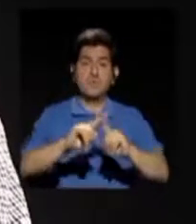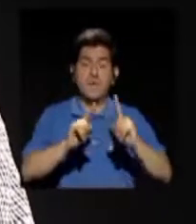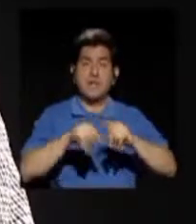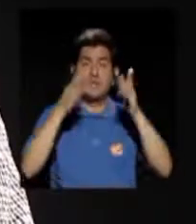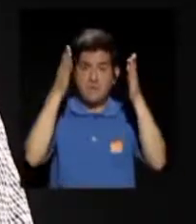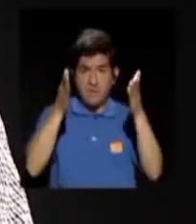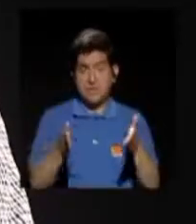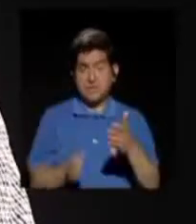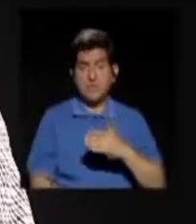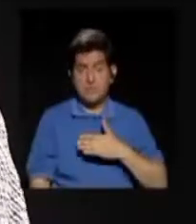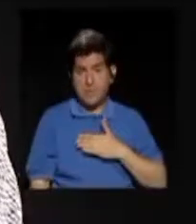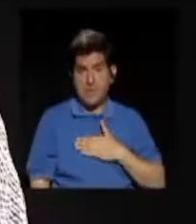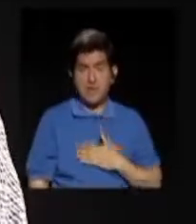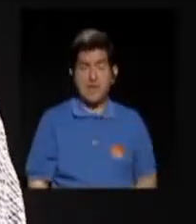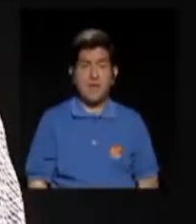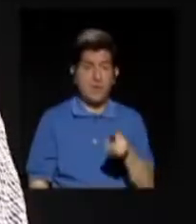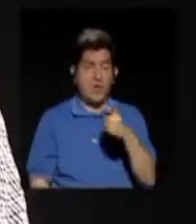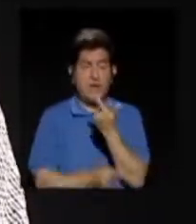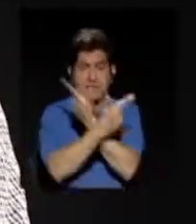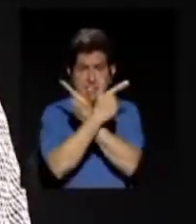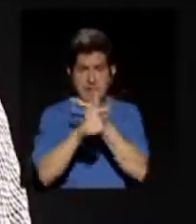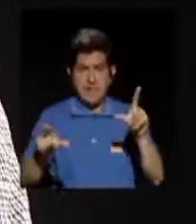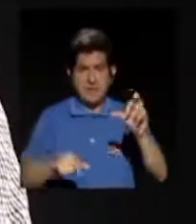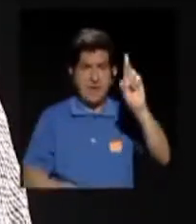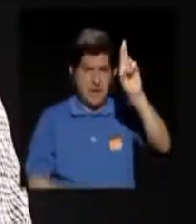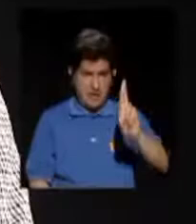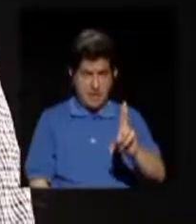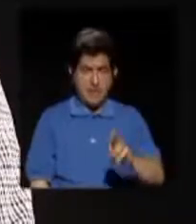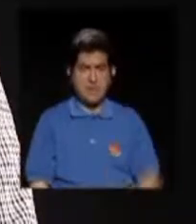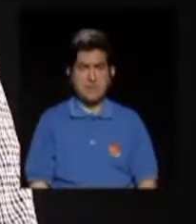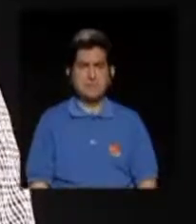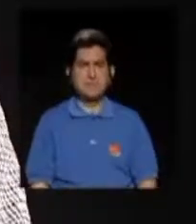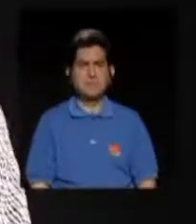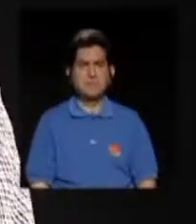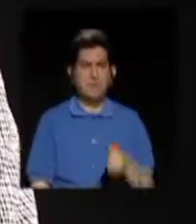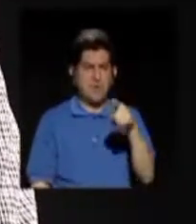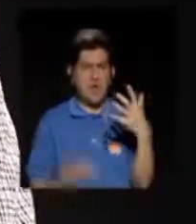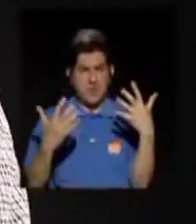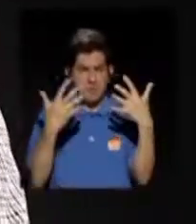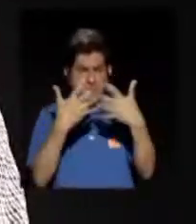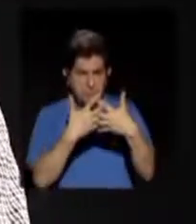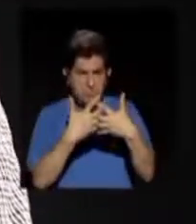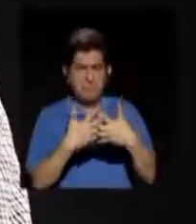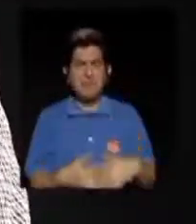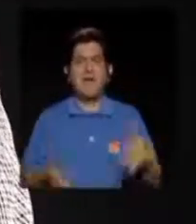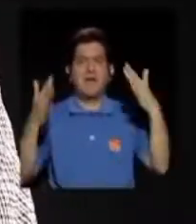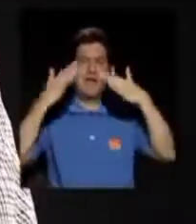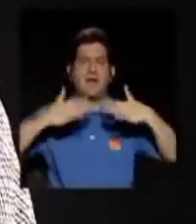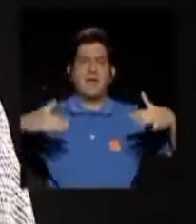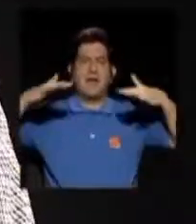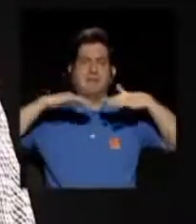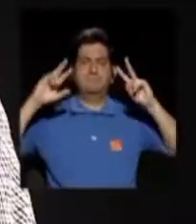colegas, ese liberalismo costarricense era muy adaptado a este trópico, ¿verdad?